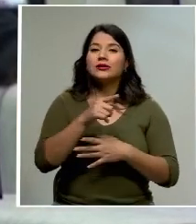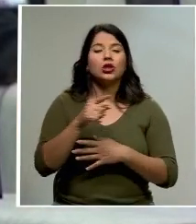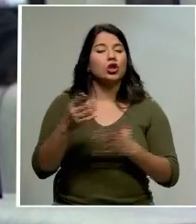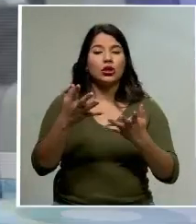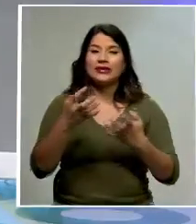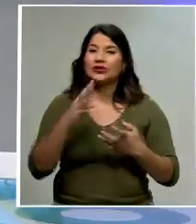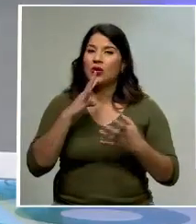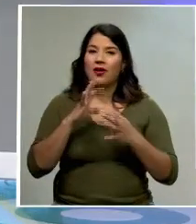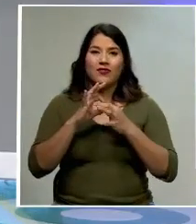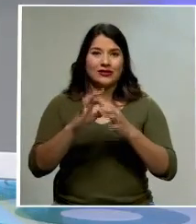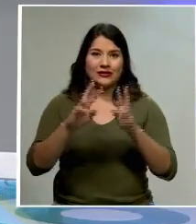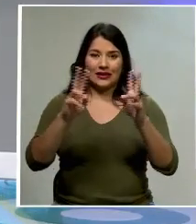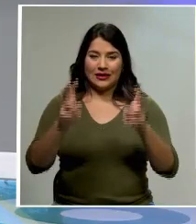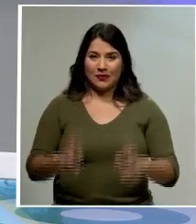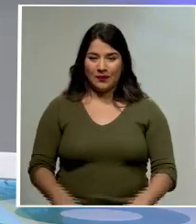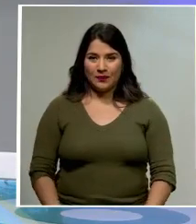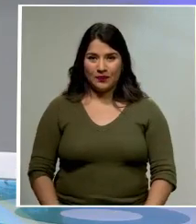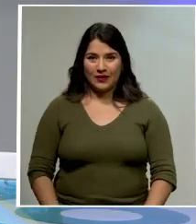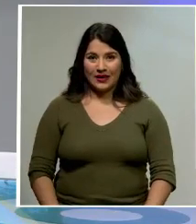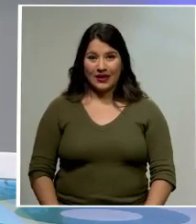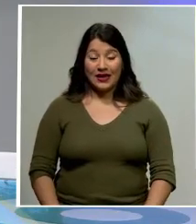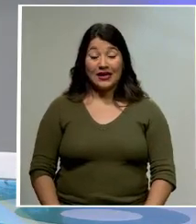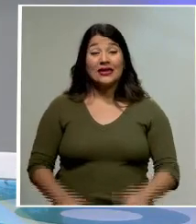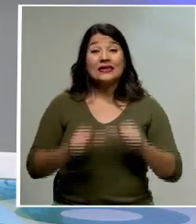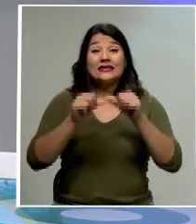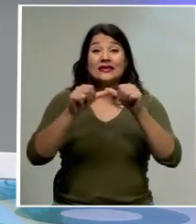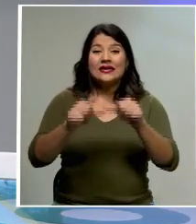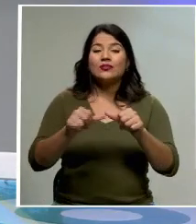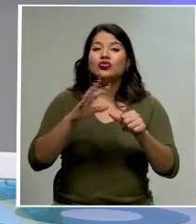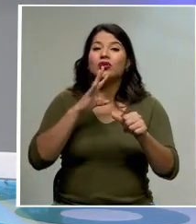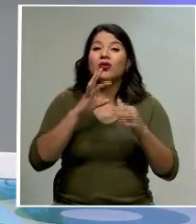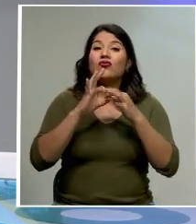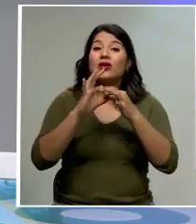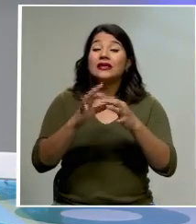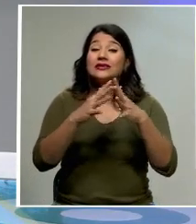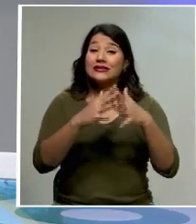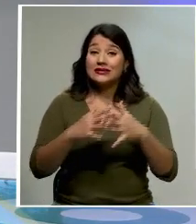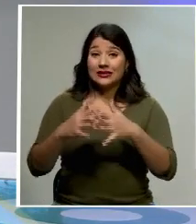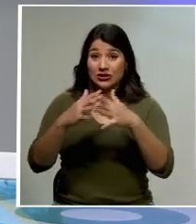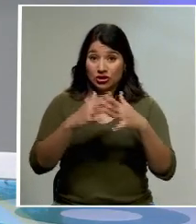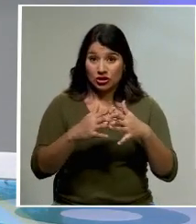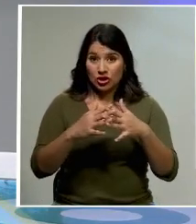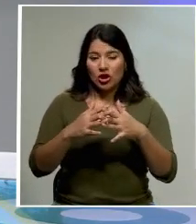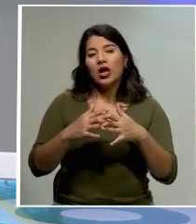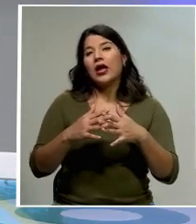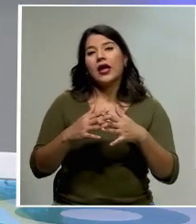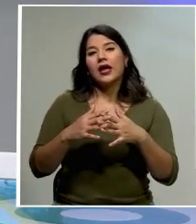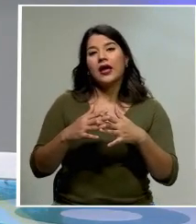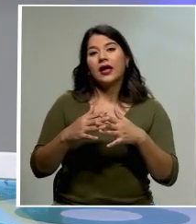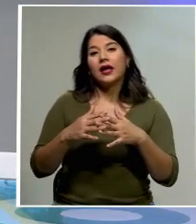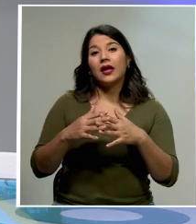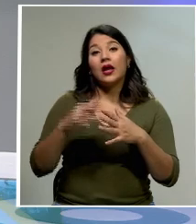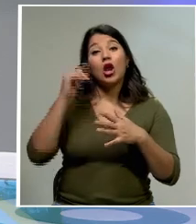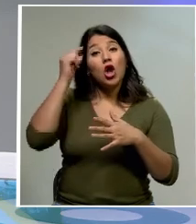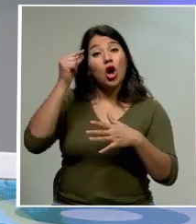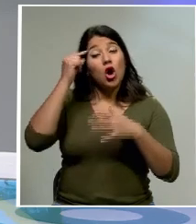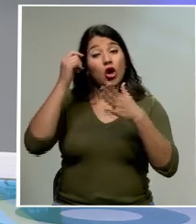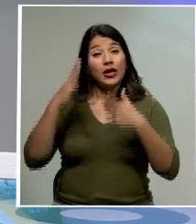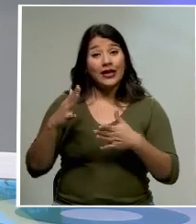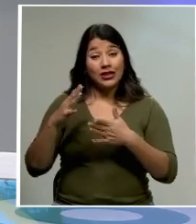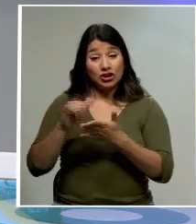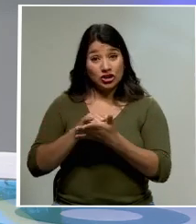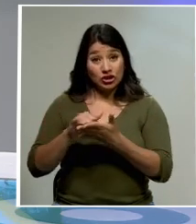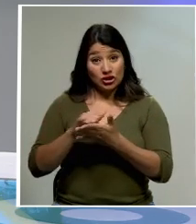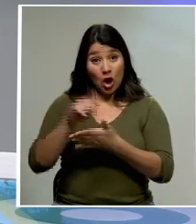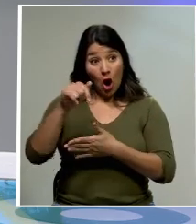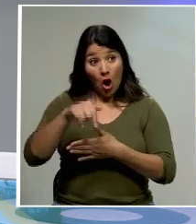acusación. Y siempre en Estados Unidos, el gobernador de Nueva York, Andrew Cuomo, anunció hoy su